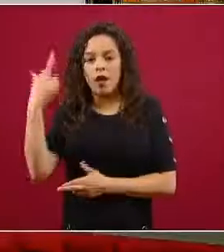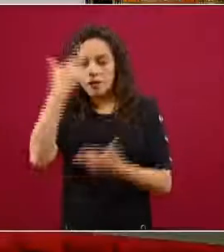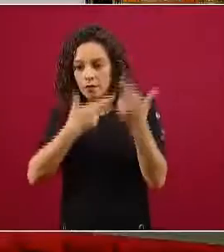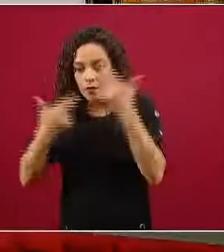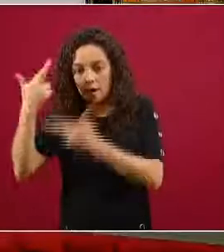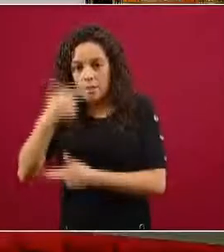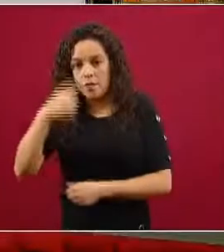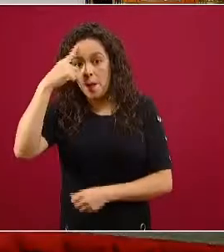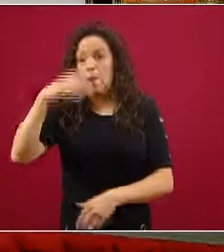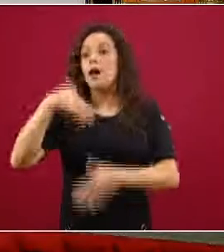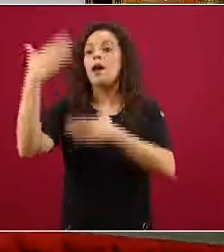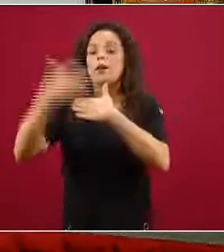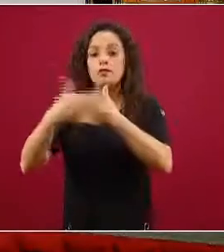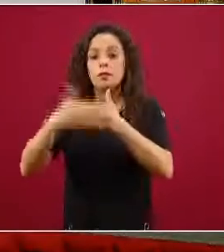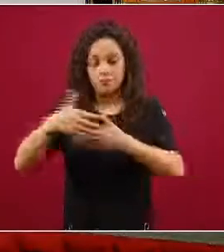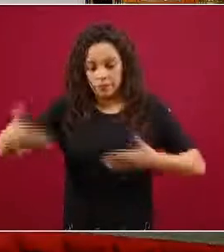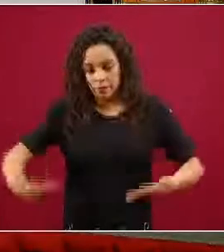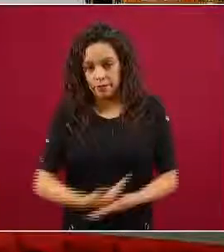cesárea.